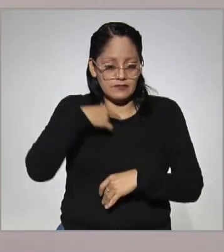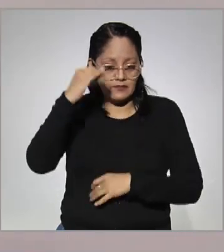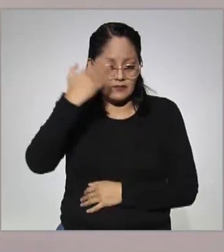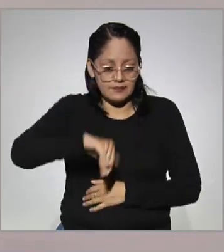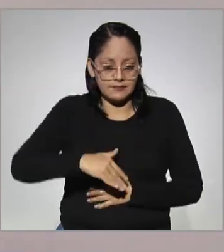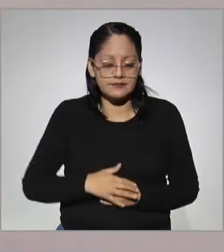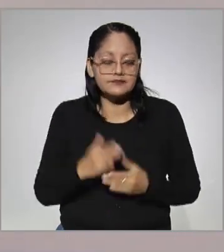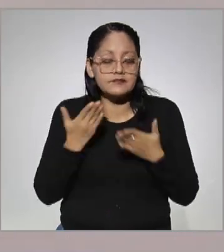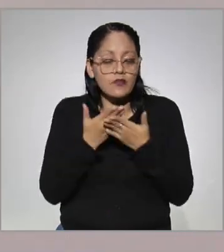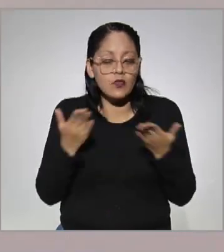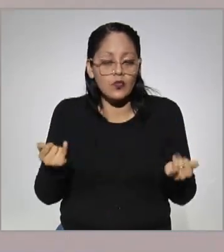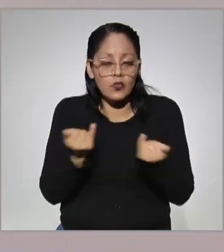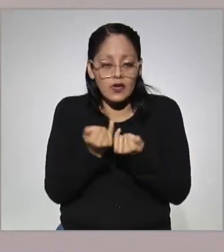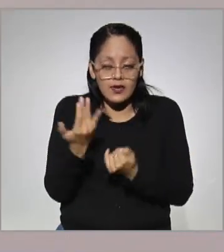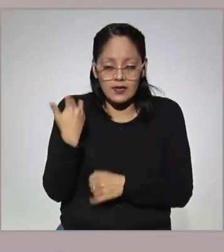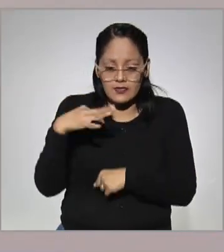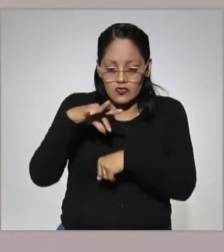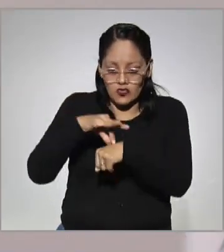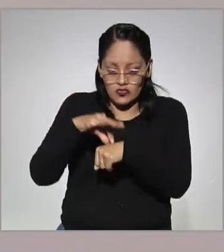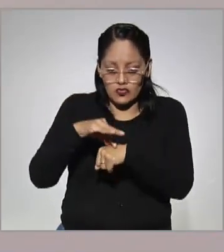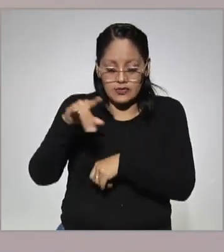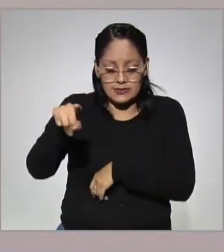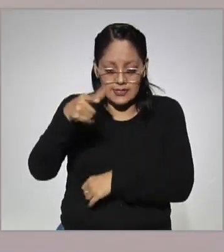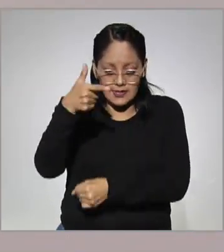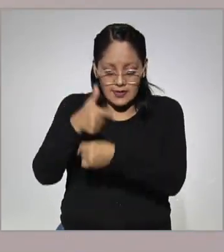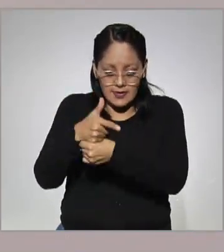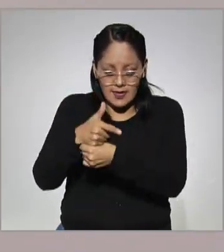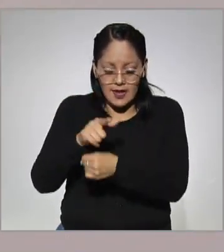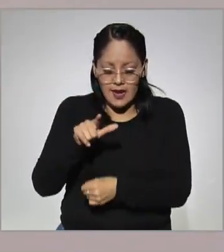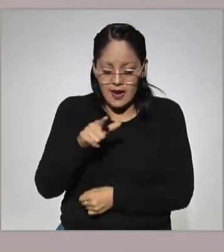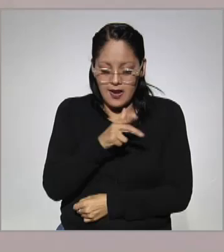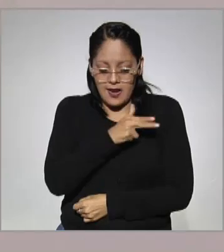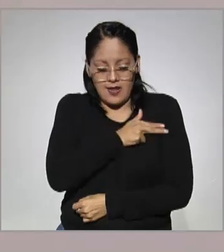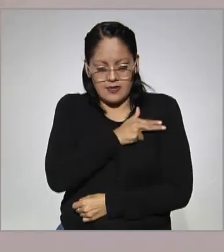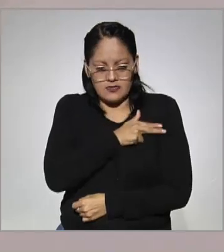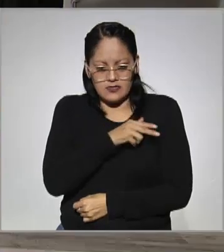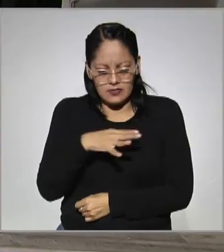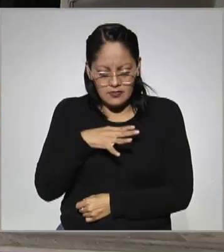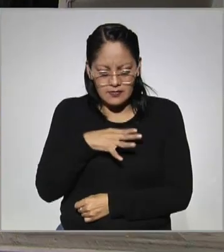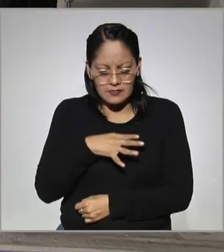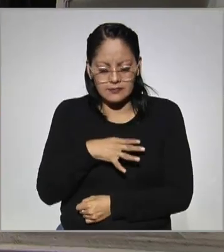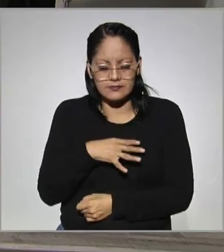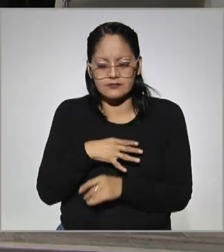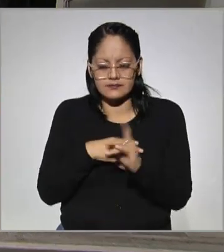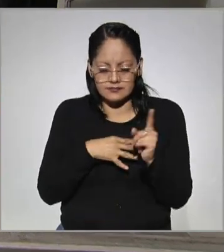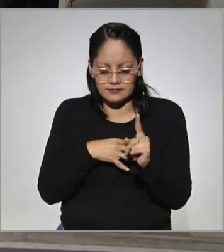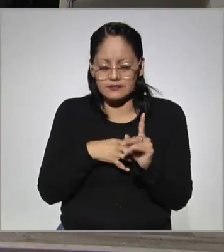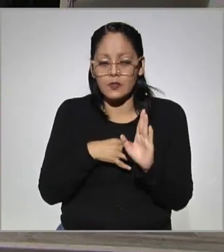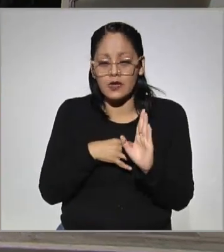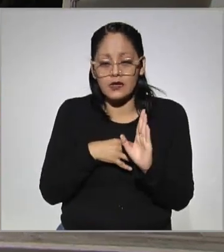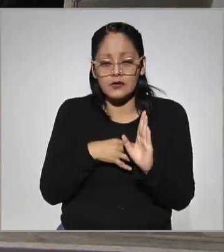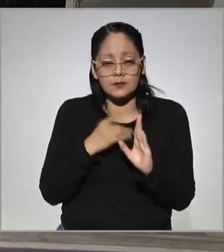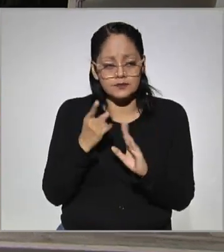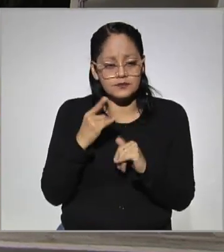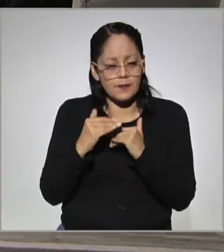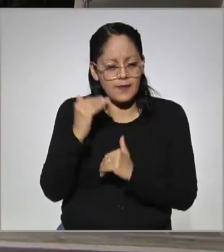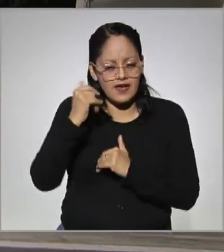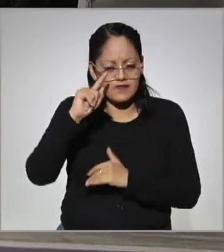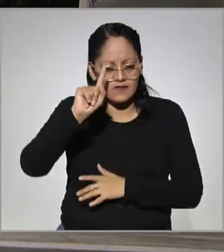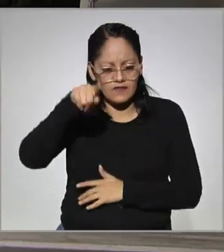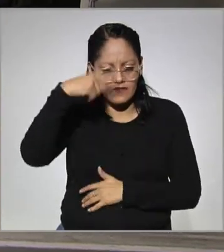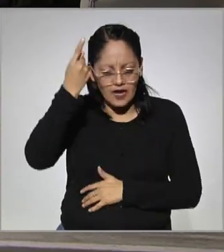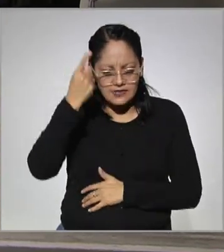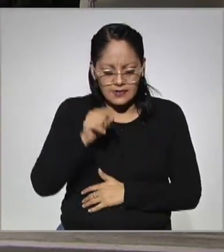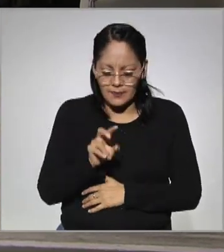diferencia. Ahora, también, como dice el doctor, si encuentran que hay algún tipo de lesión, este pintado, por así decirlo, va a ser mucho más fácil dirigir